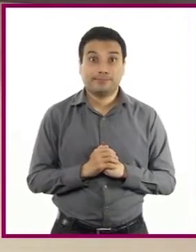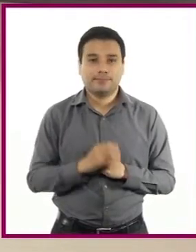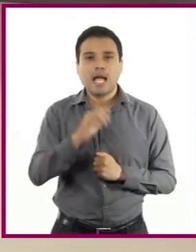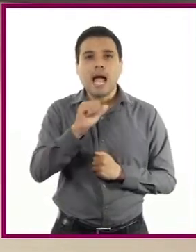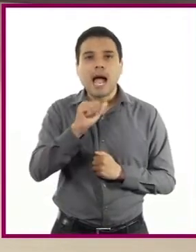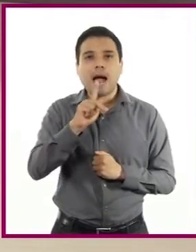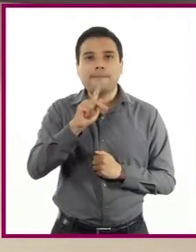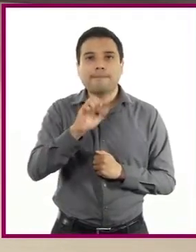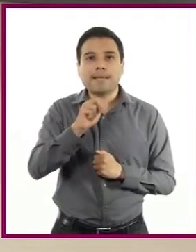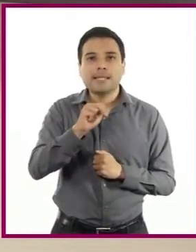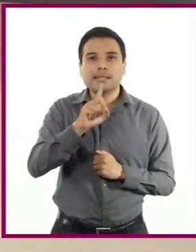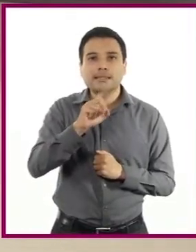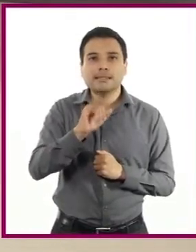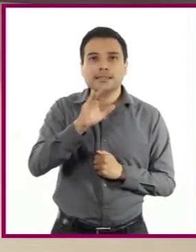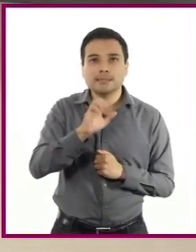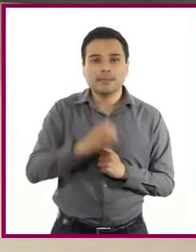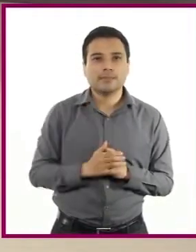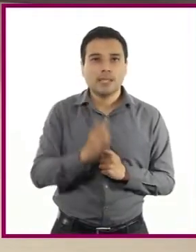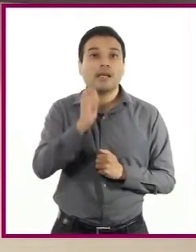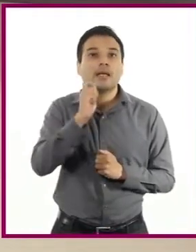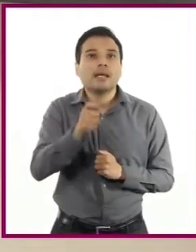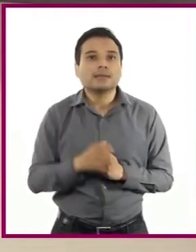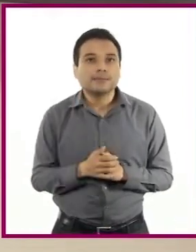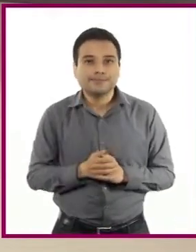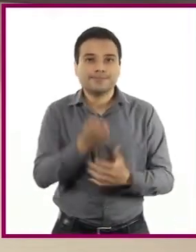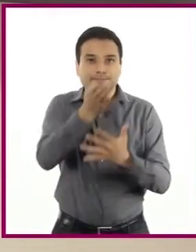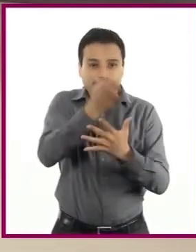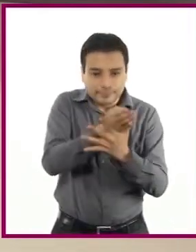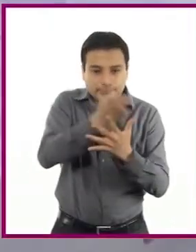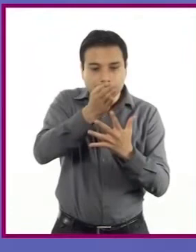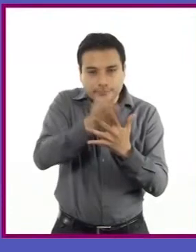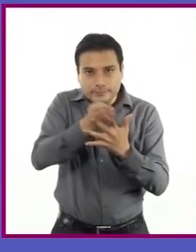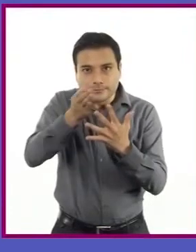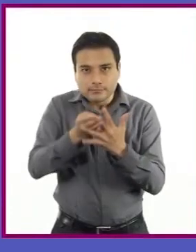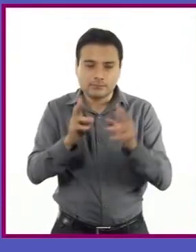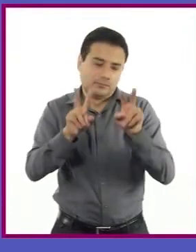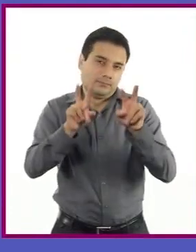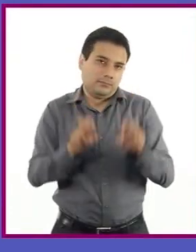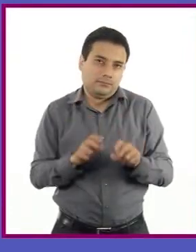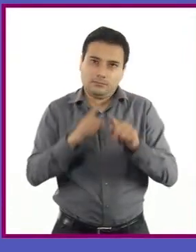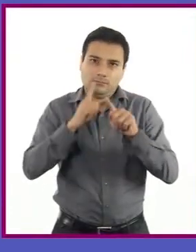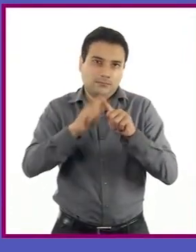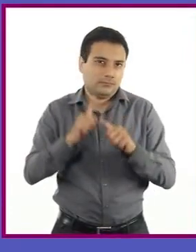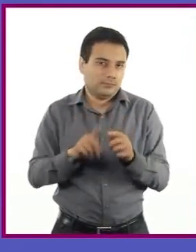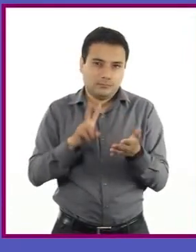Apéndices, es decir, secciones con información muy valiosa como